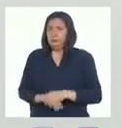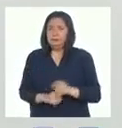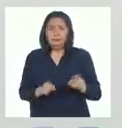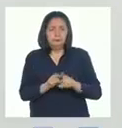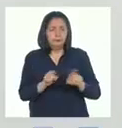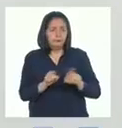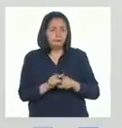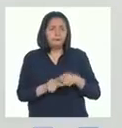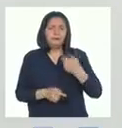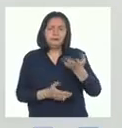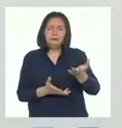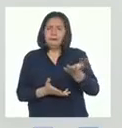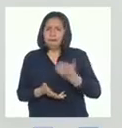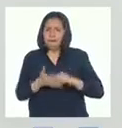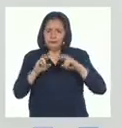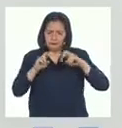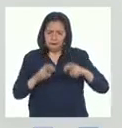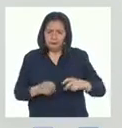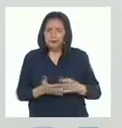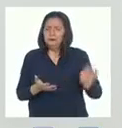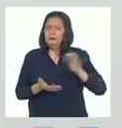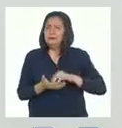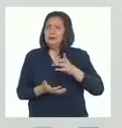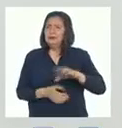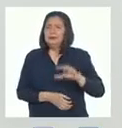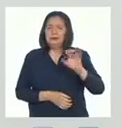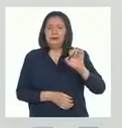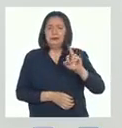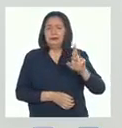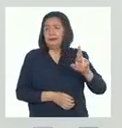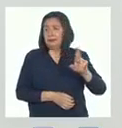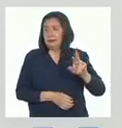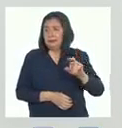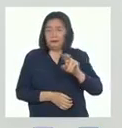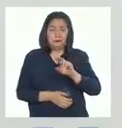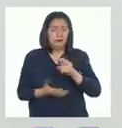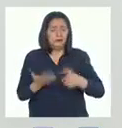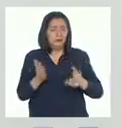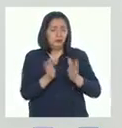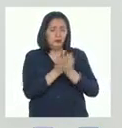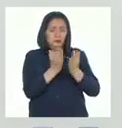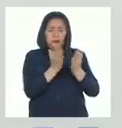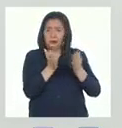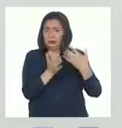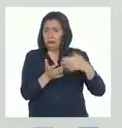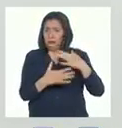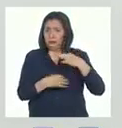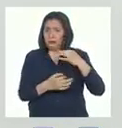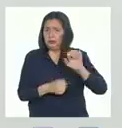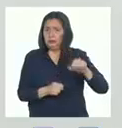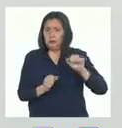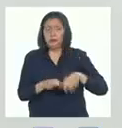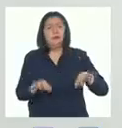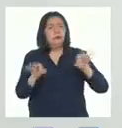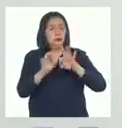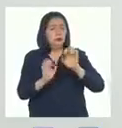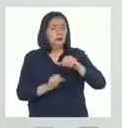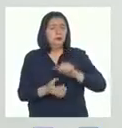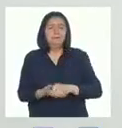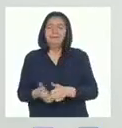Pero también los invito a investigar más sobre César Vallejo y sus obras, que son muy interesantes e